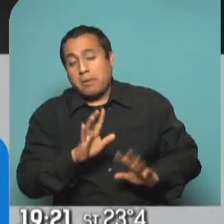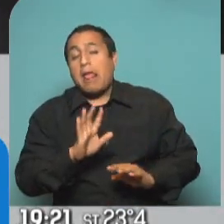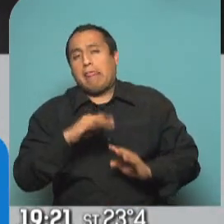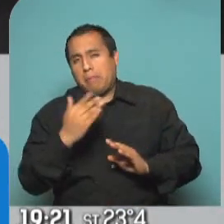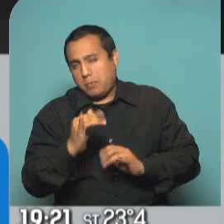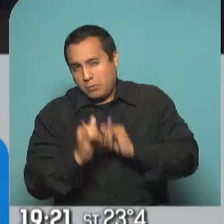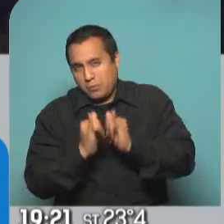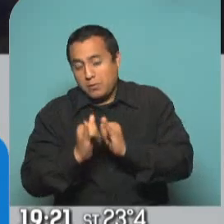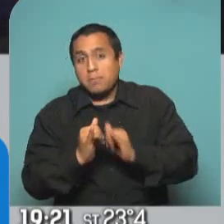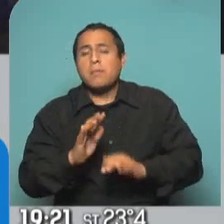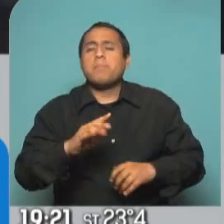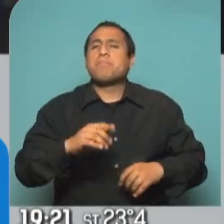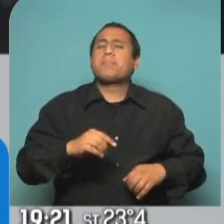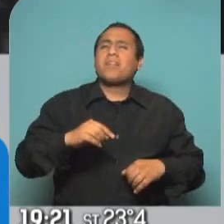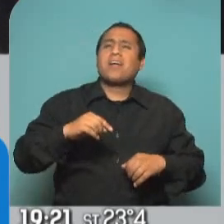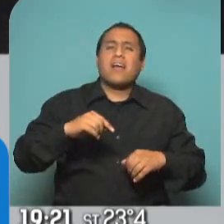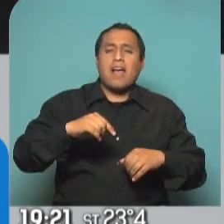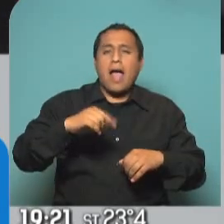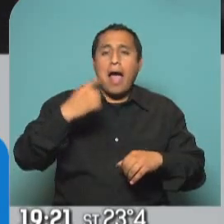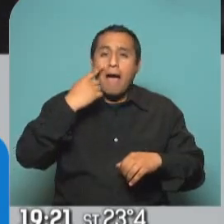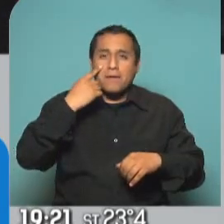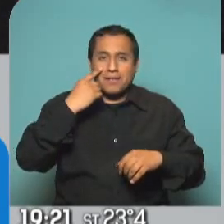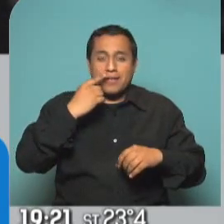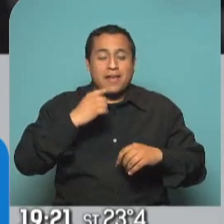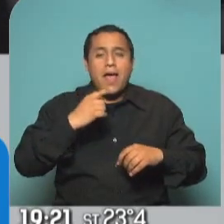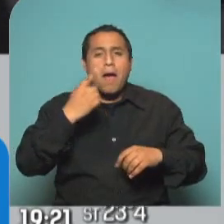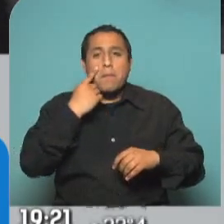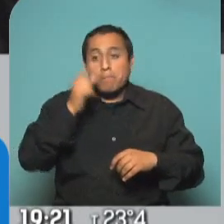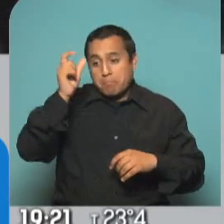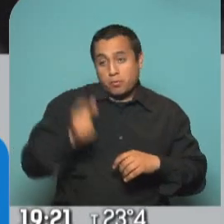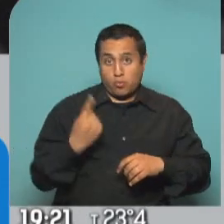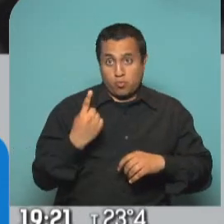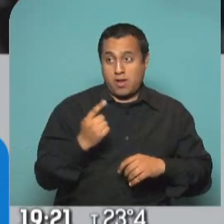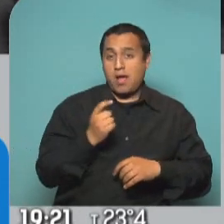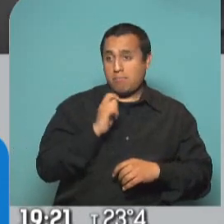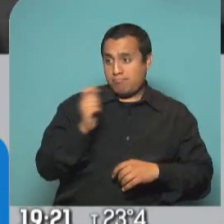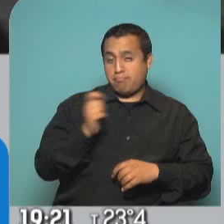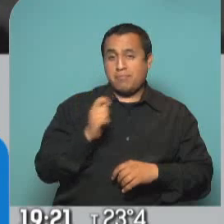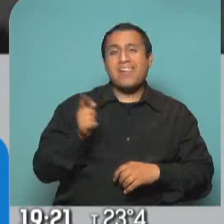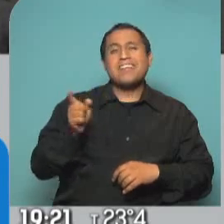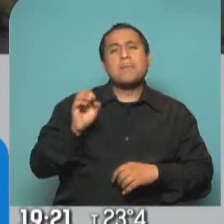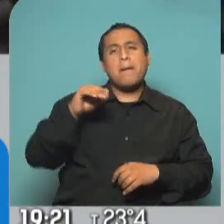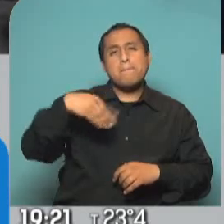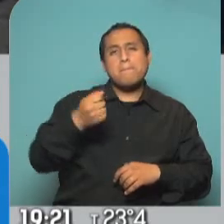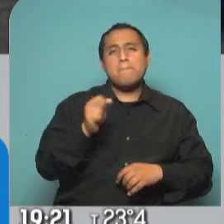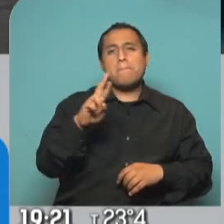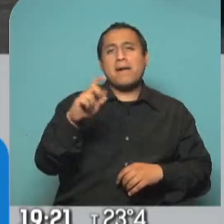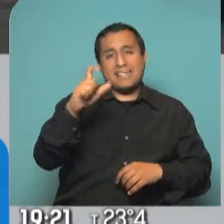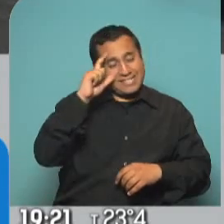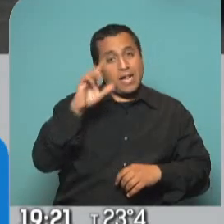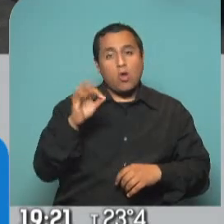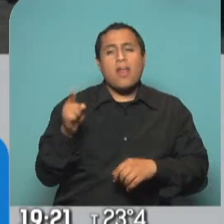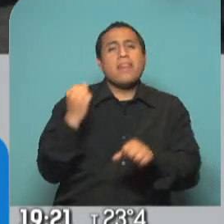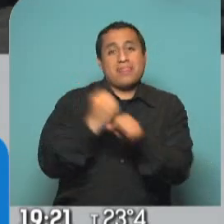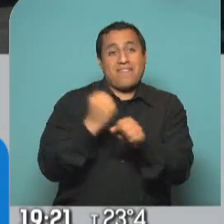Vamos a emitir un testimonio de Marcelo, uno de los empleados del aeropuerto, que